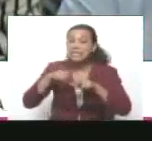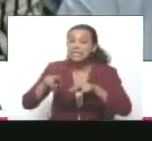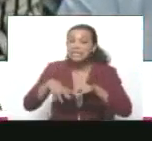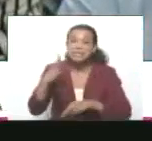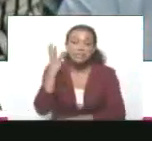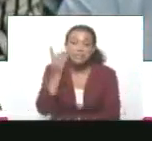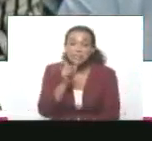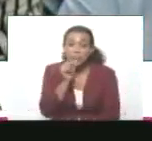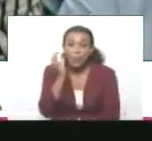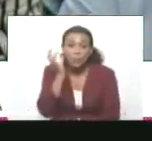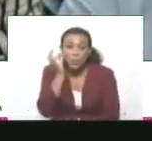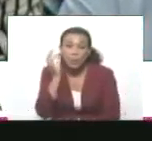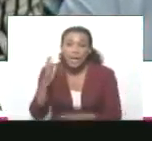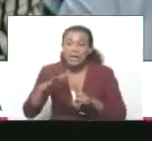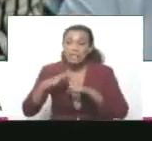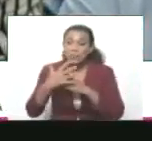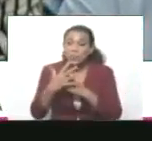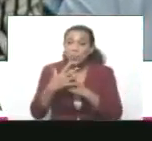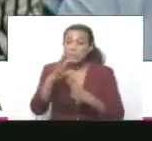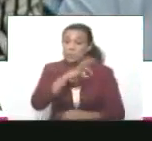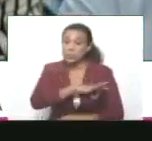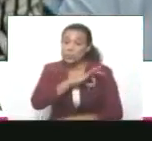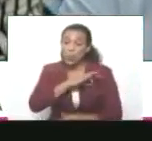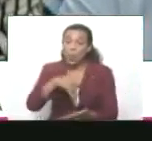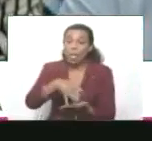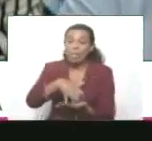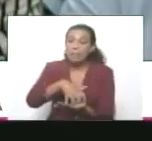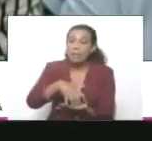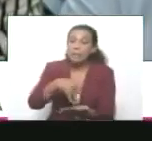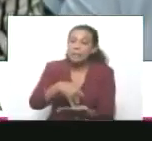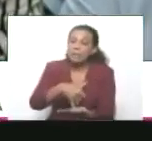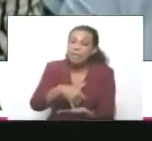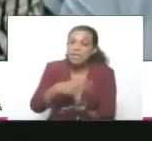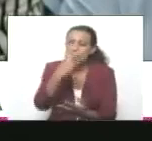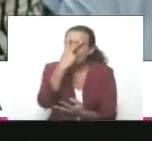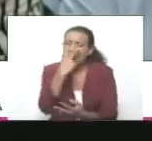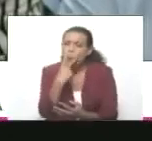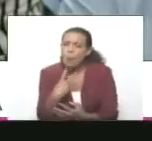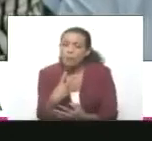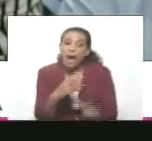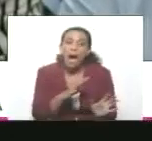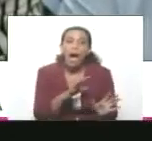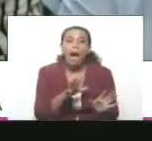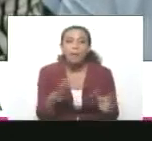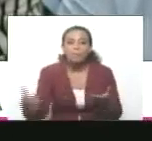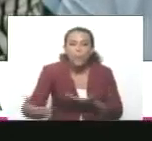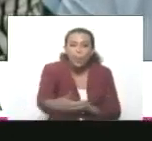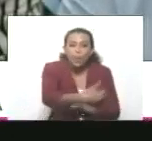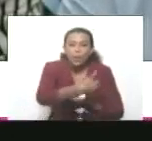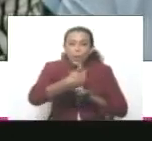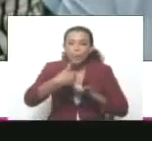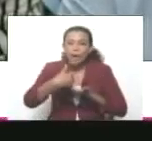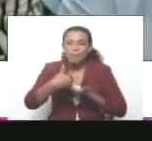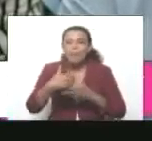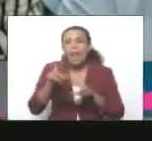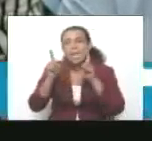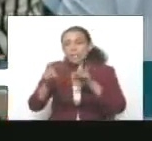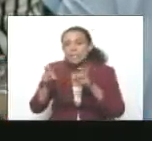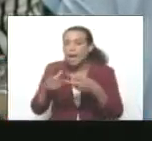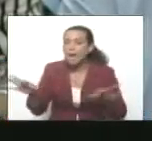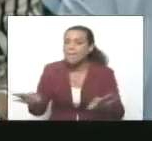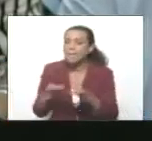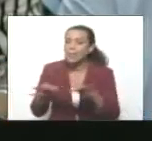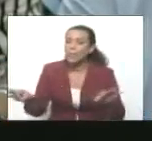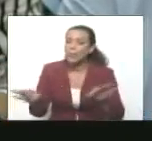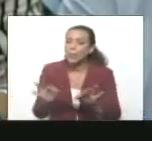niñas en situación social vulnerable a través de la práctica musical colectiva de manera inspirada en el sistema, en orquestas